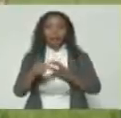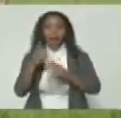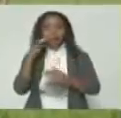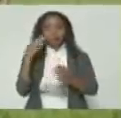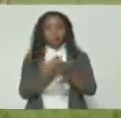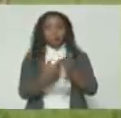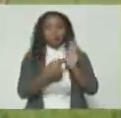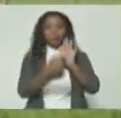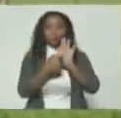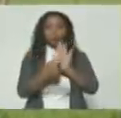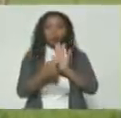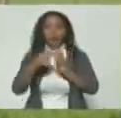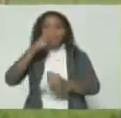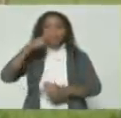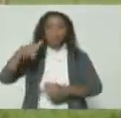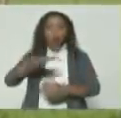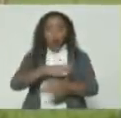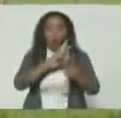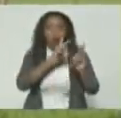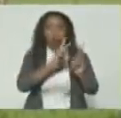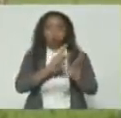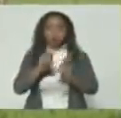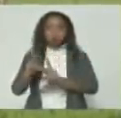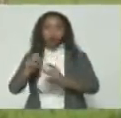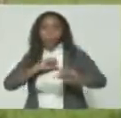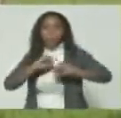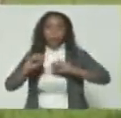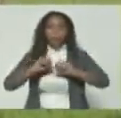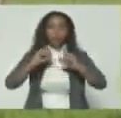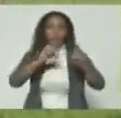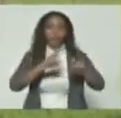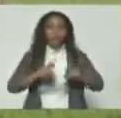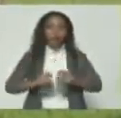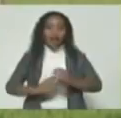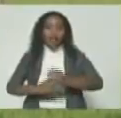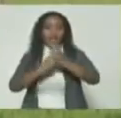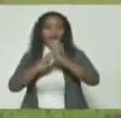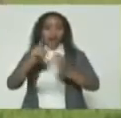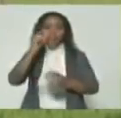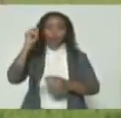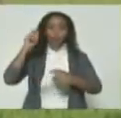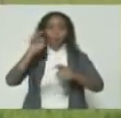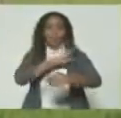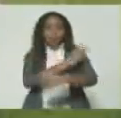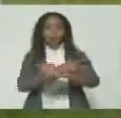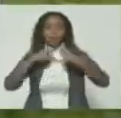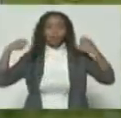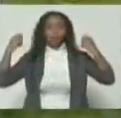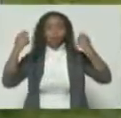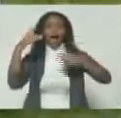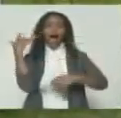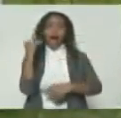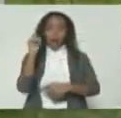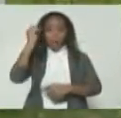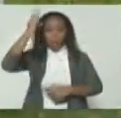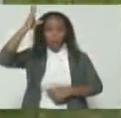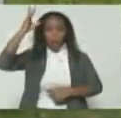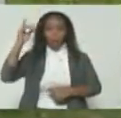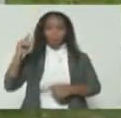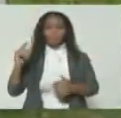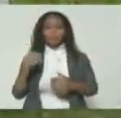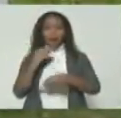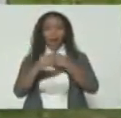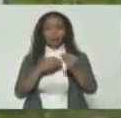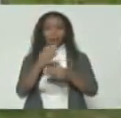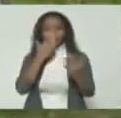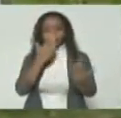más que el pueblo organizado, el movimiento campesino, los líderes y lideresas del poder popular tienen toda la capacidad para producir.